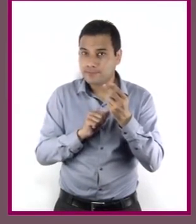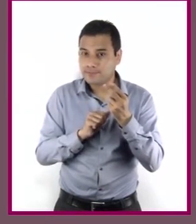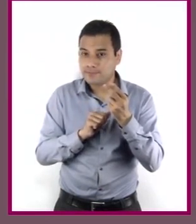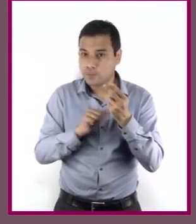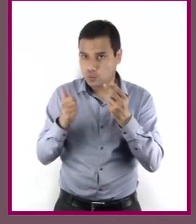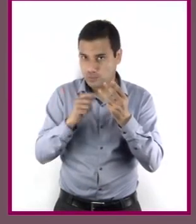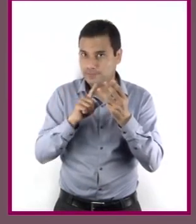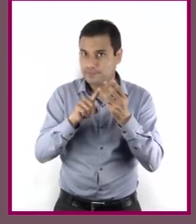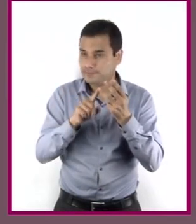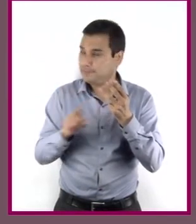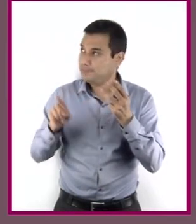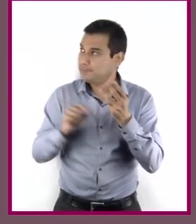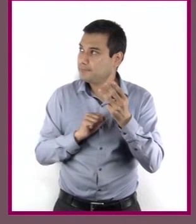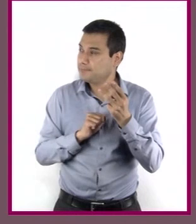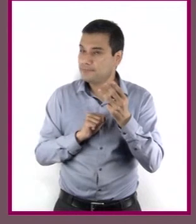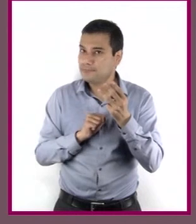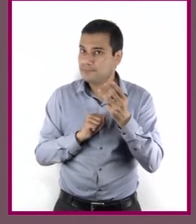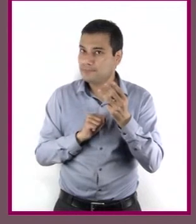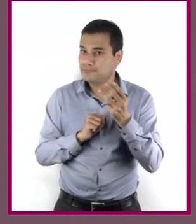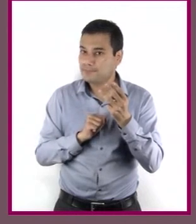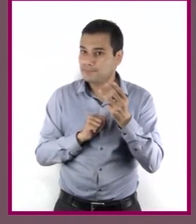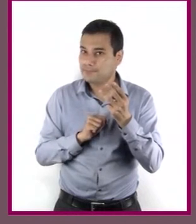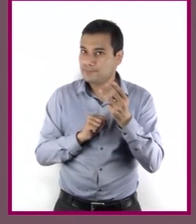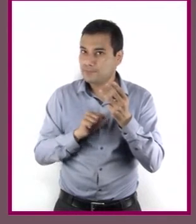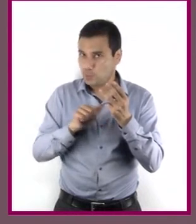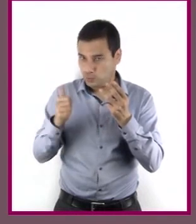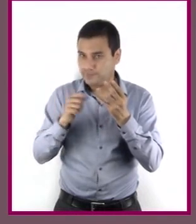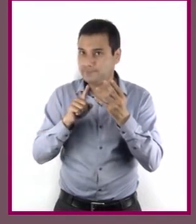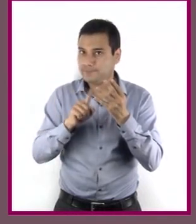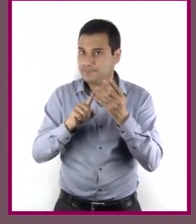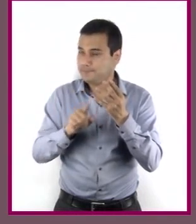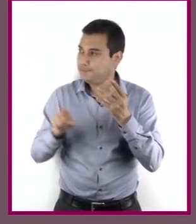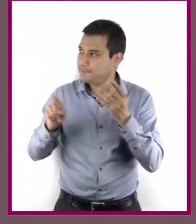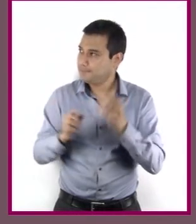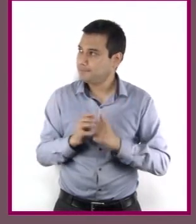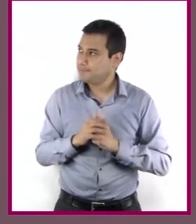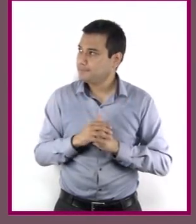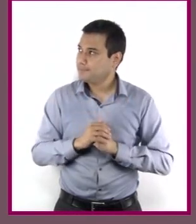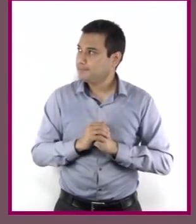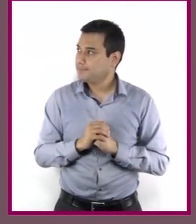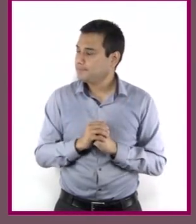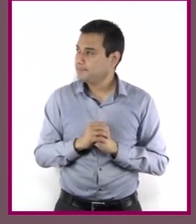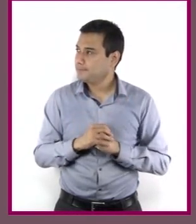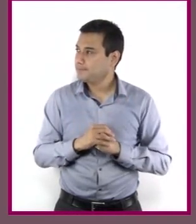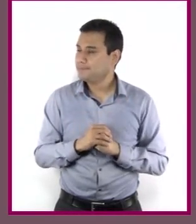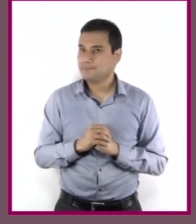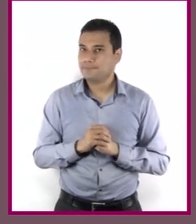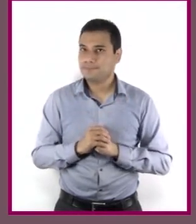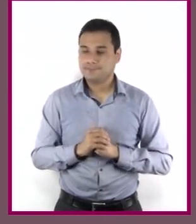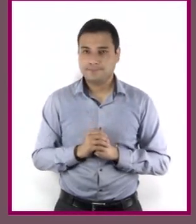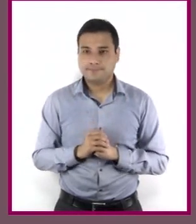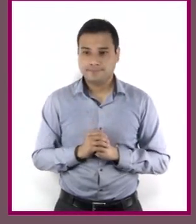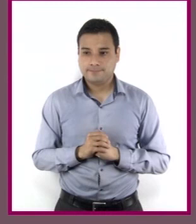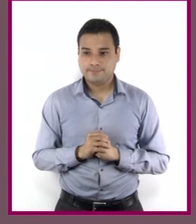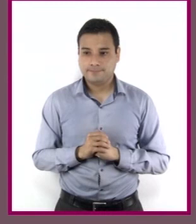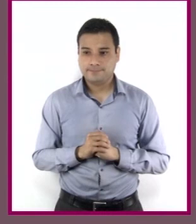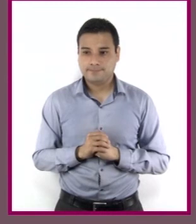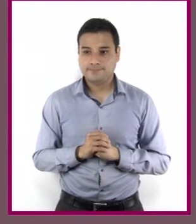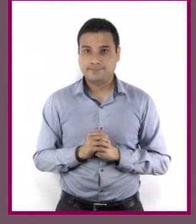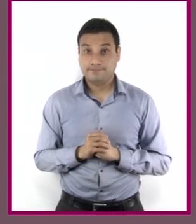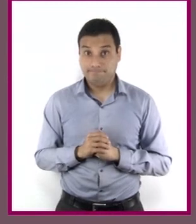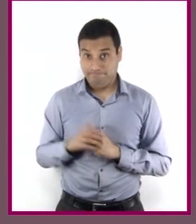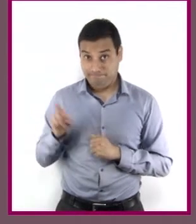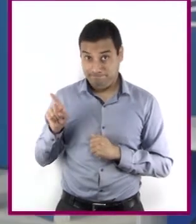en Guatemala y los esfuerzos en México por hacer respetar la diversidad y erradicar la